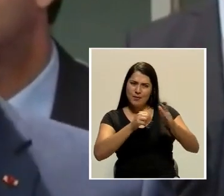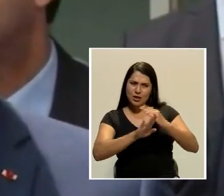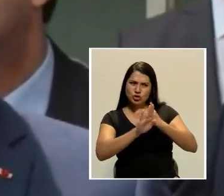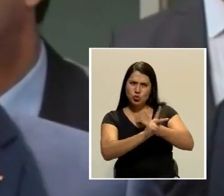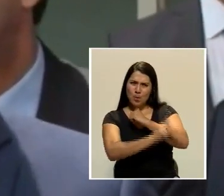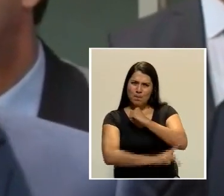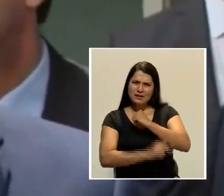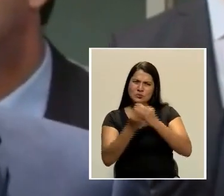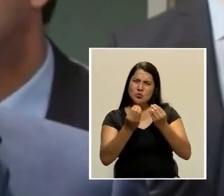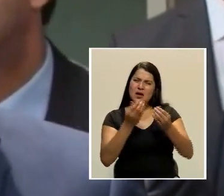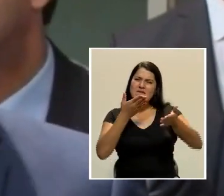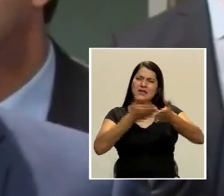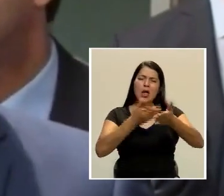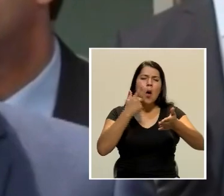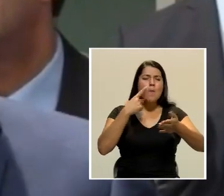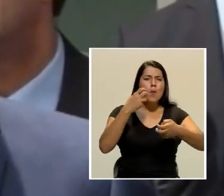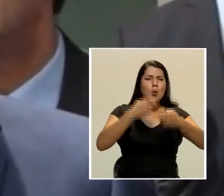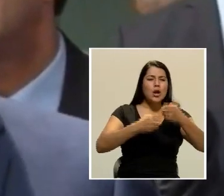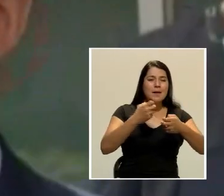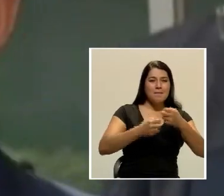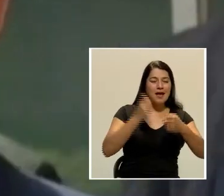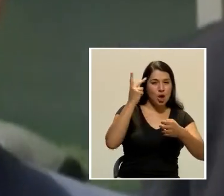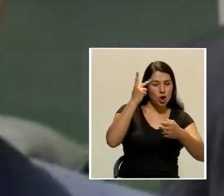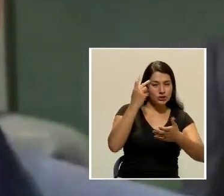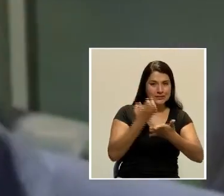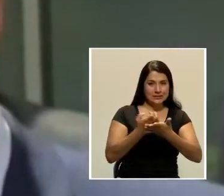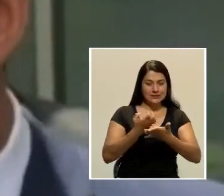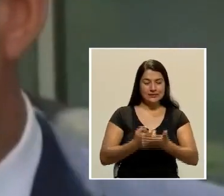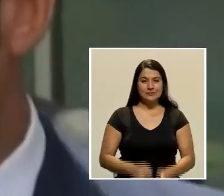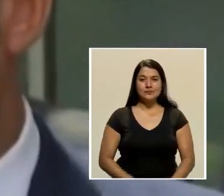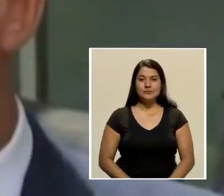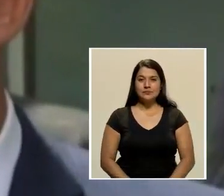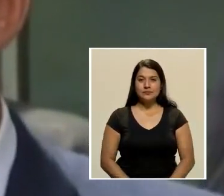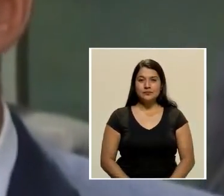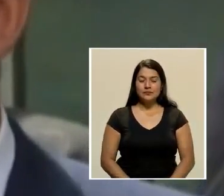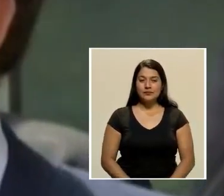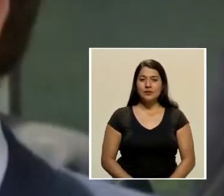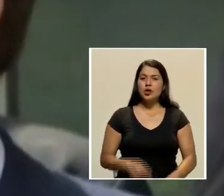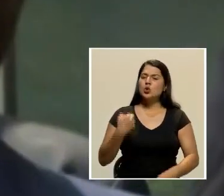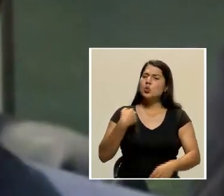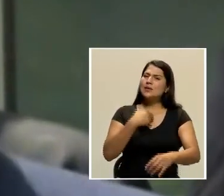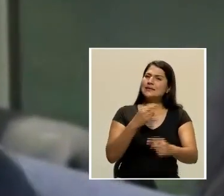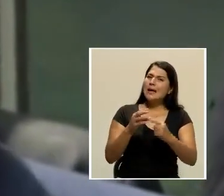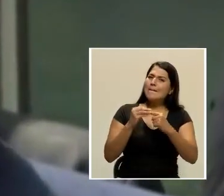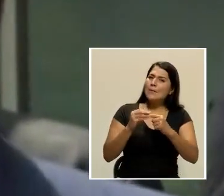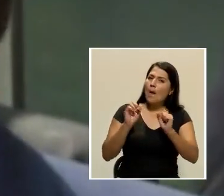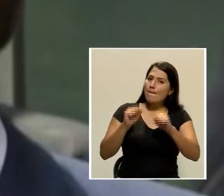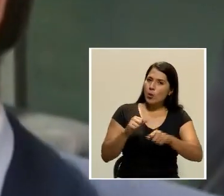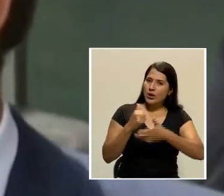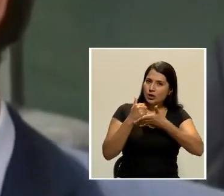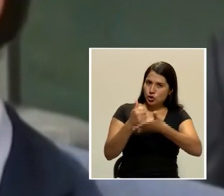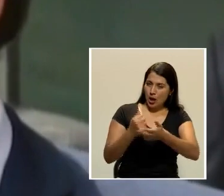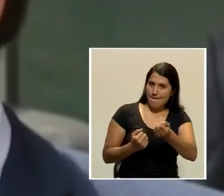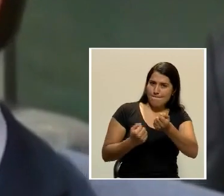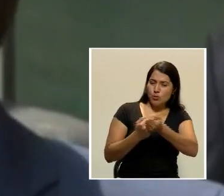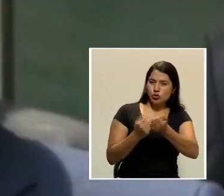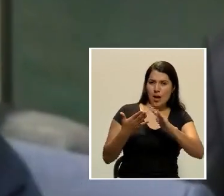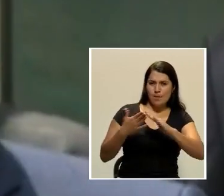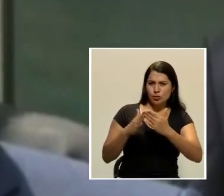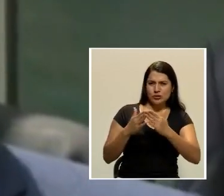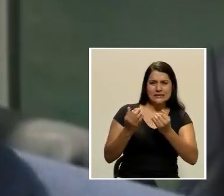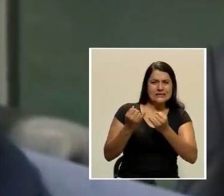con el presidente Michel Aoun, Macron dijo que quiere organizar la ayuda internacional para el Líbano, pero también recordó la necesidad de